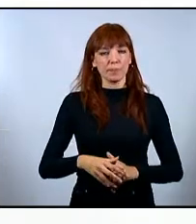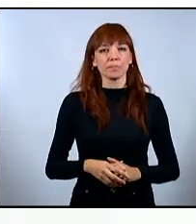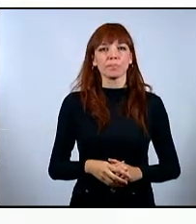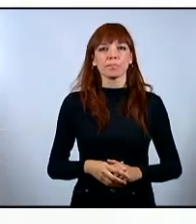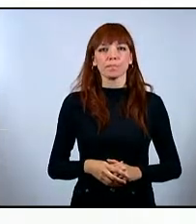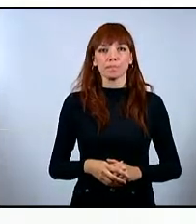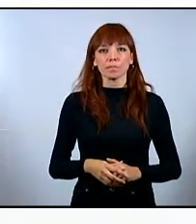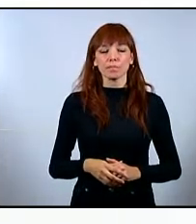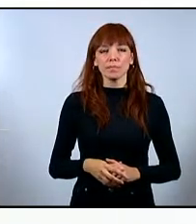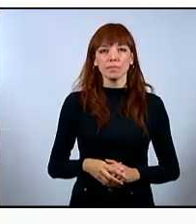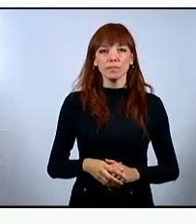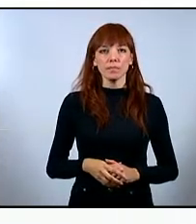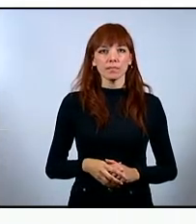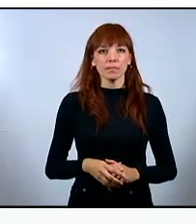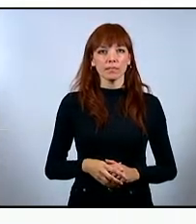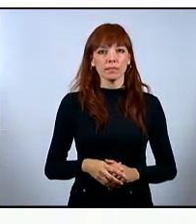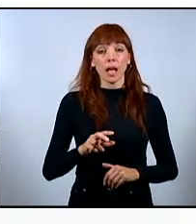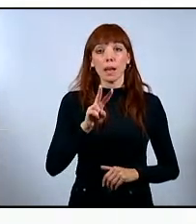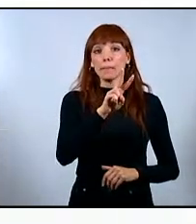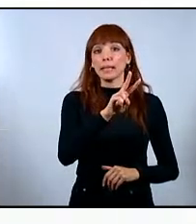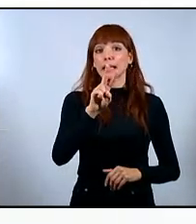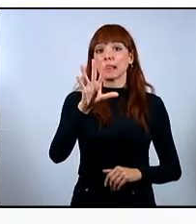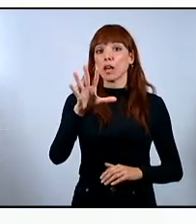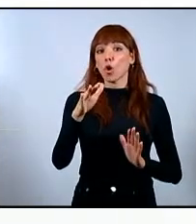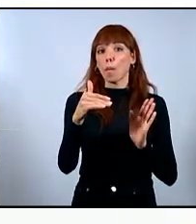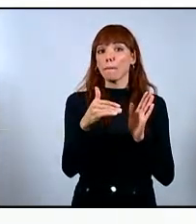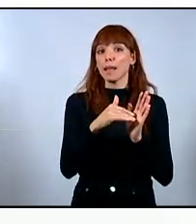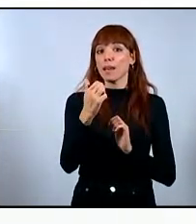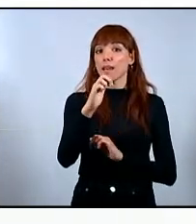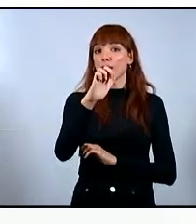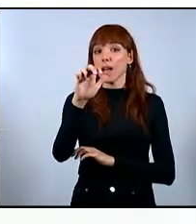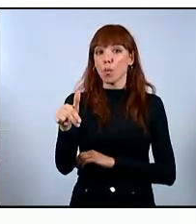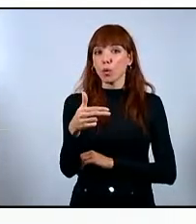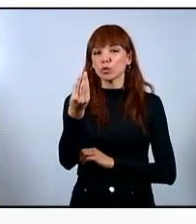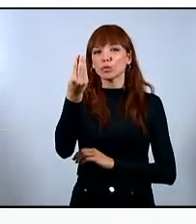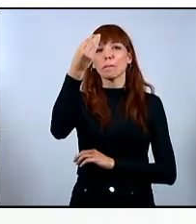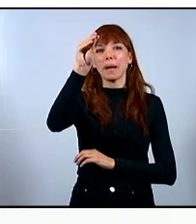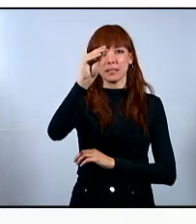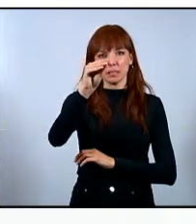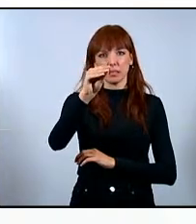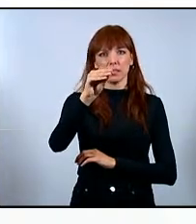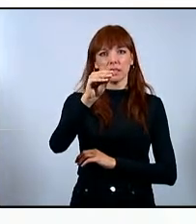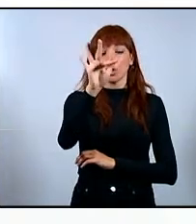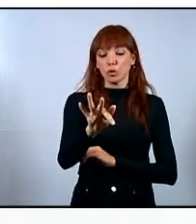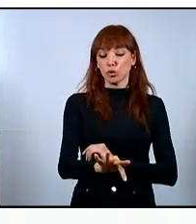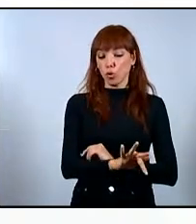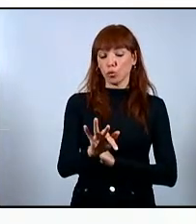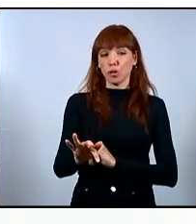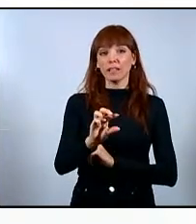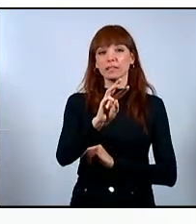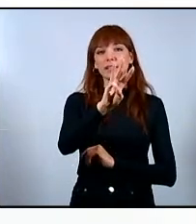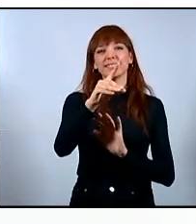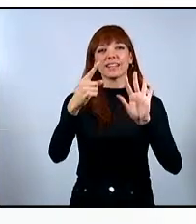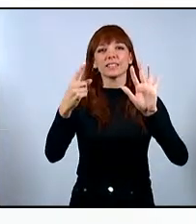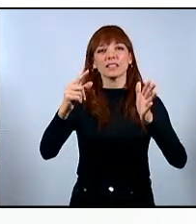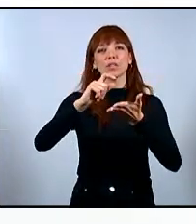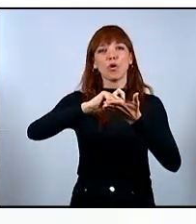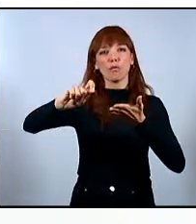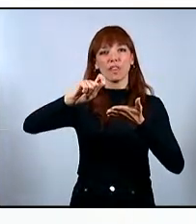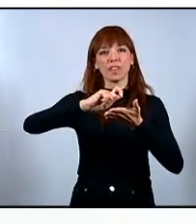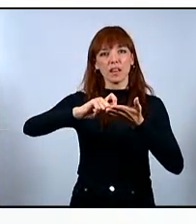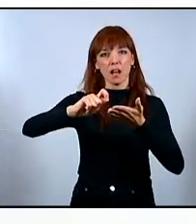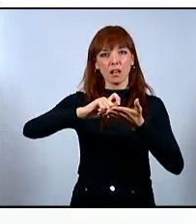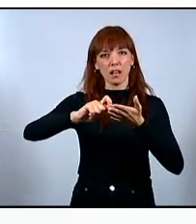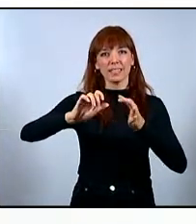a dotar asimismo de 25.000 euros más a cada una de las 36 oficinas que forman la red de oficinas